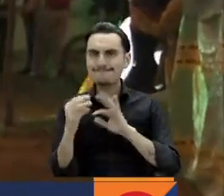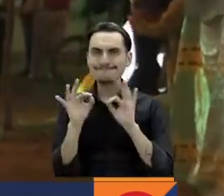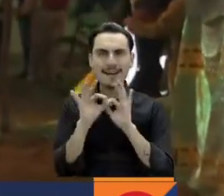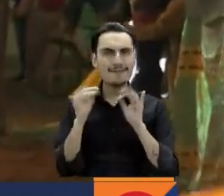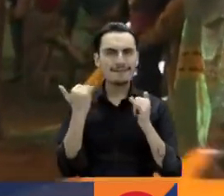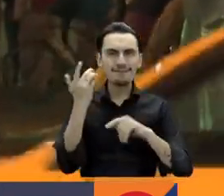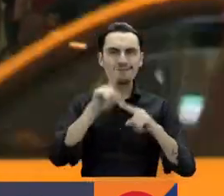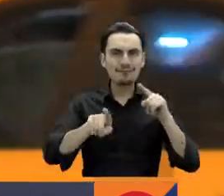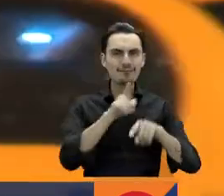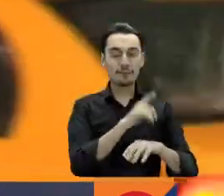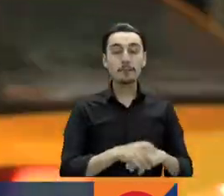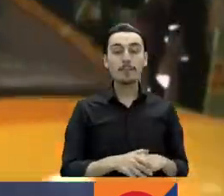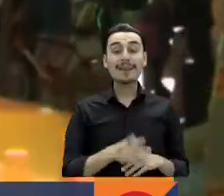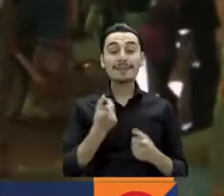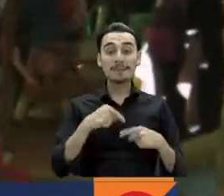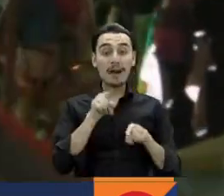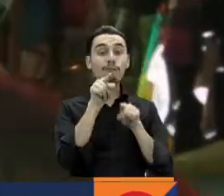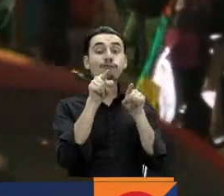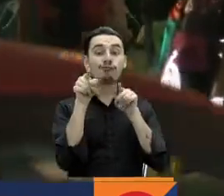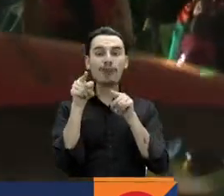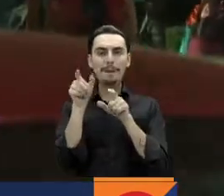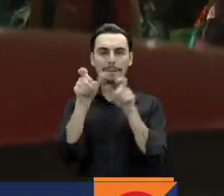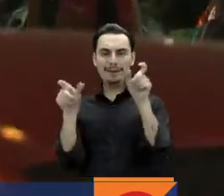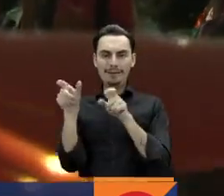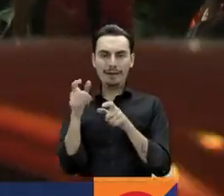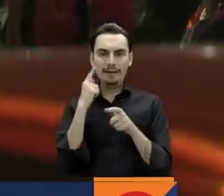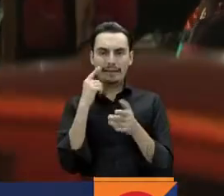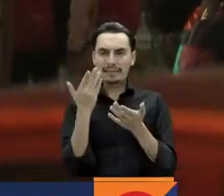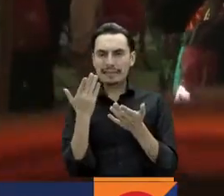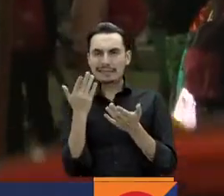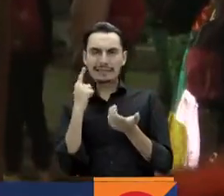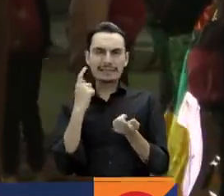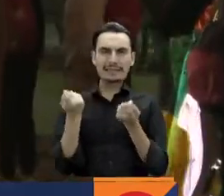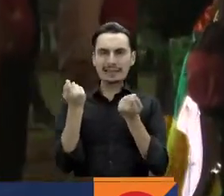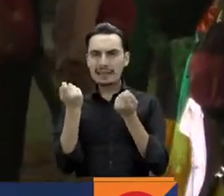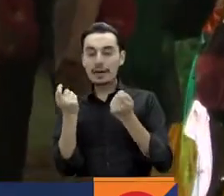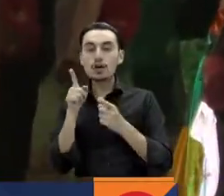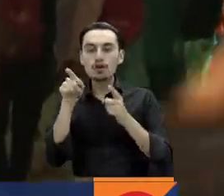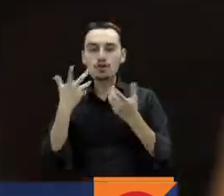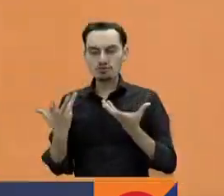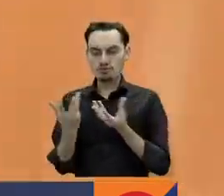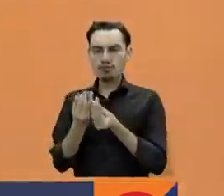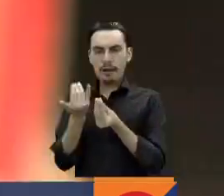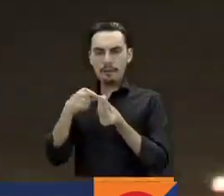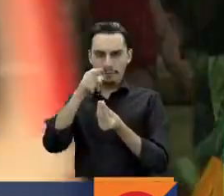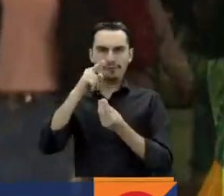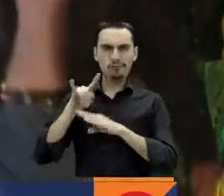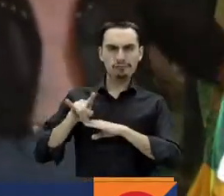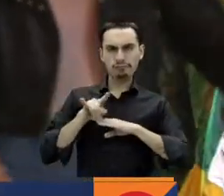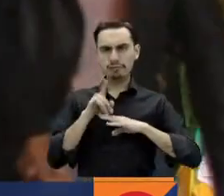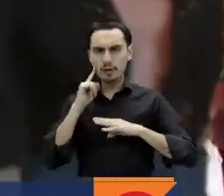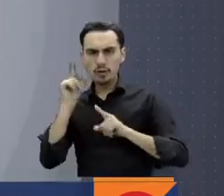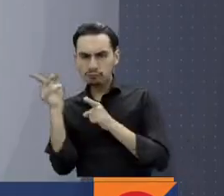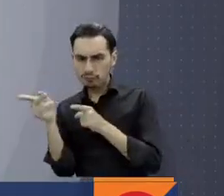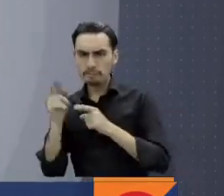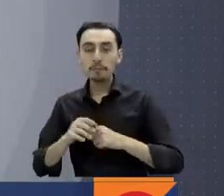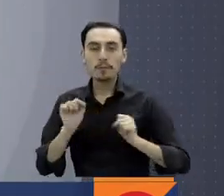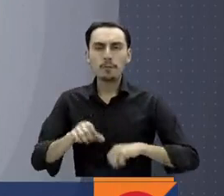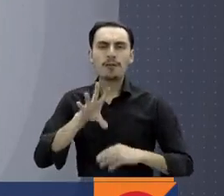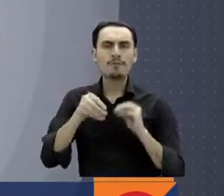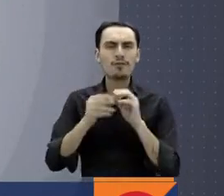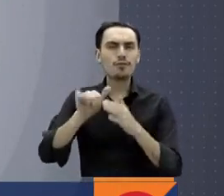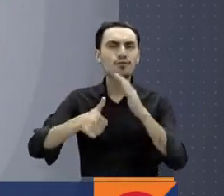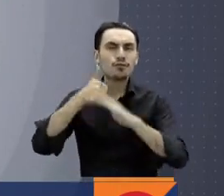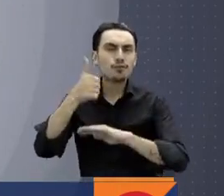portal. Ustedes ven a las personas y muy cerca de acá se encuentra un numeroso grupo de fuerza disponible. Estábamos también con el comandante de la